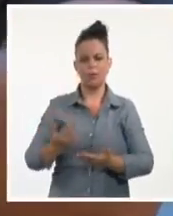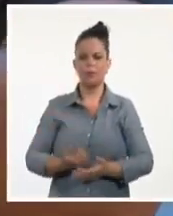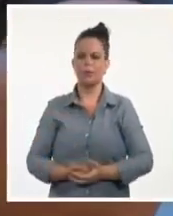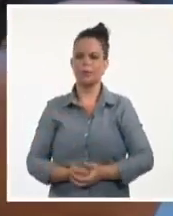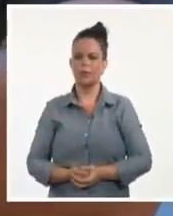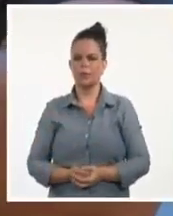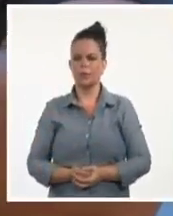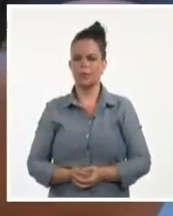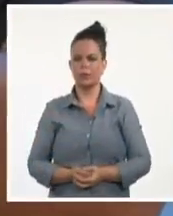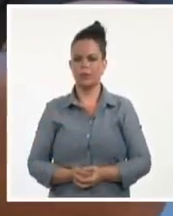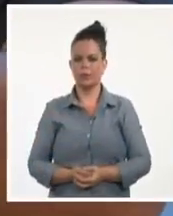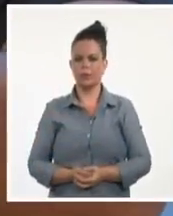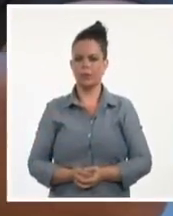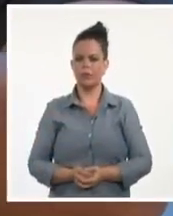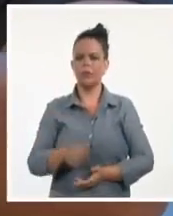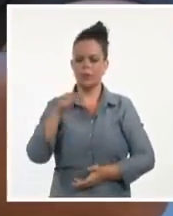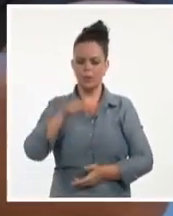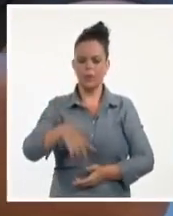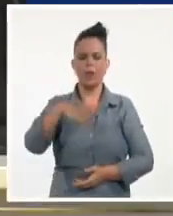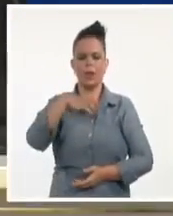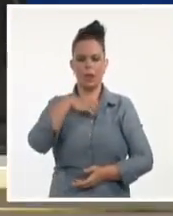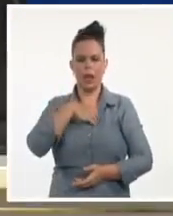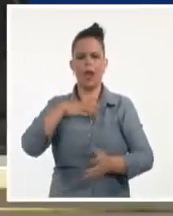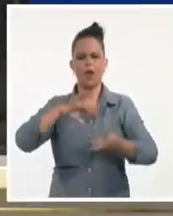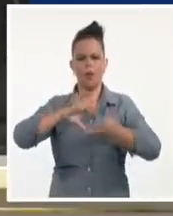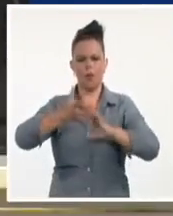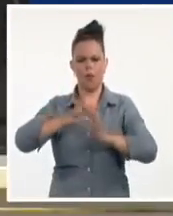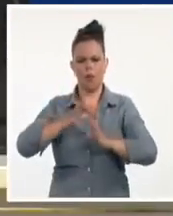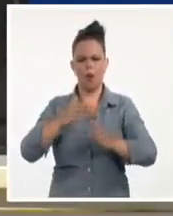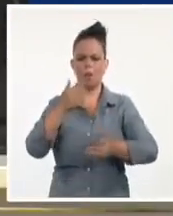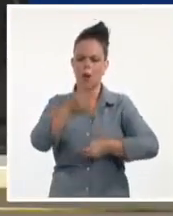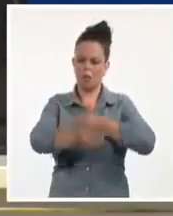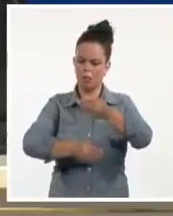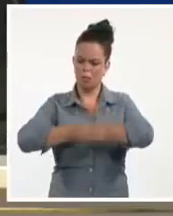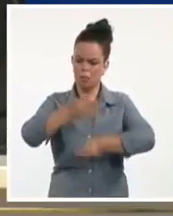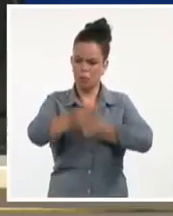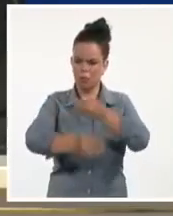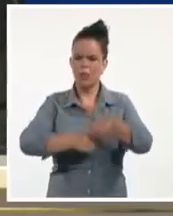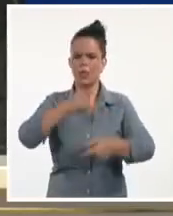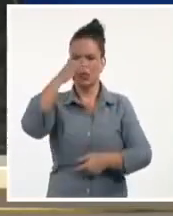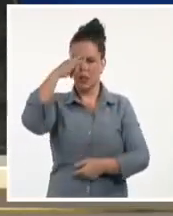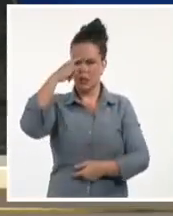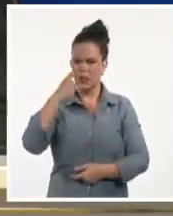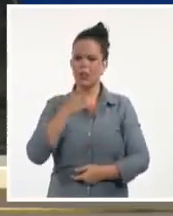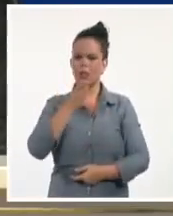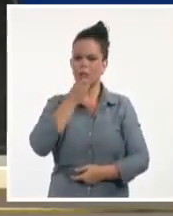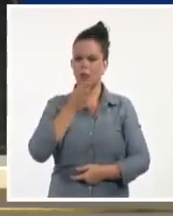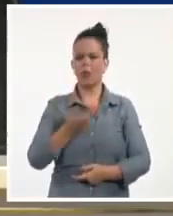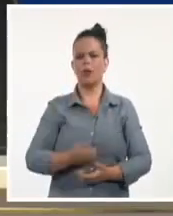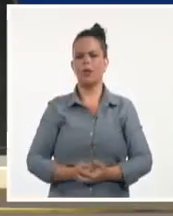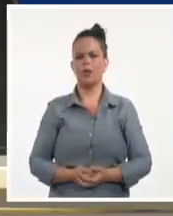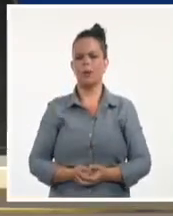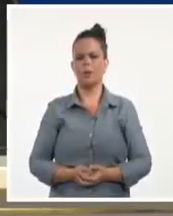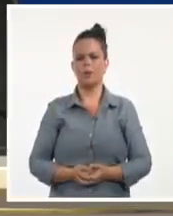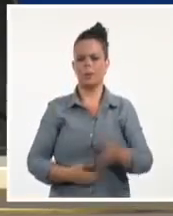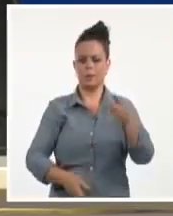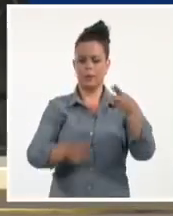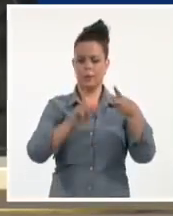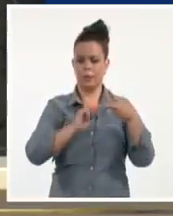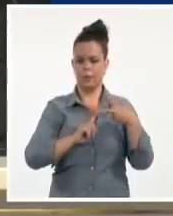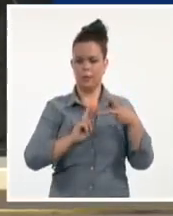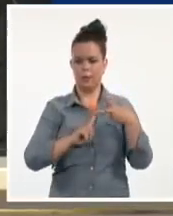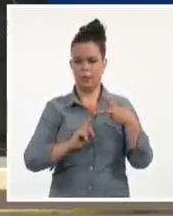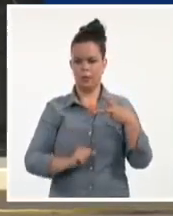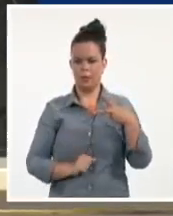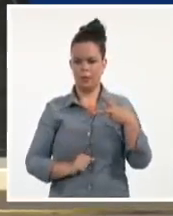primero que existe un mecanismo para el envío de ayuda y donaciones a nuestro país segundo que los